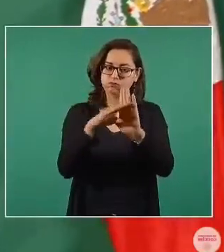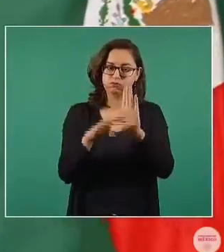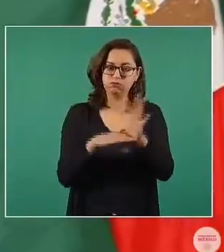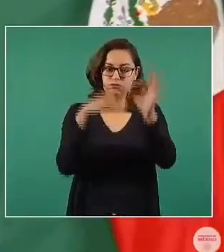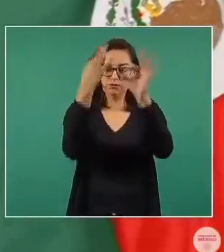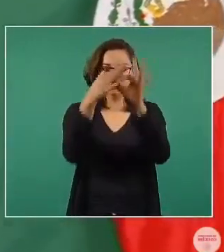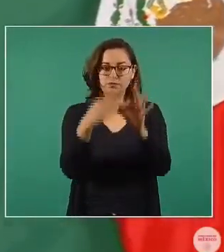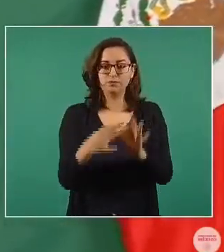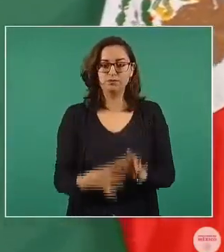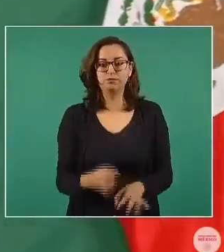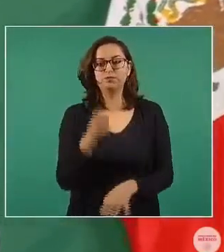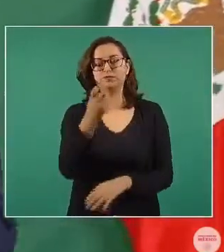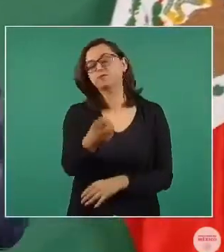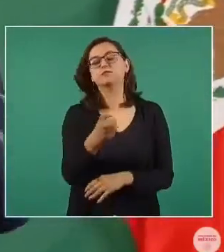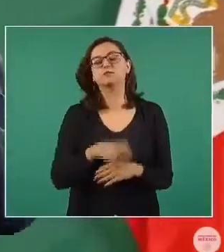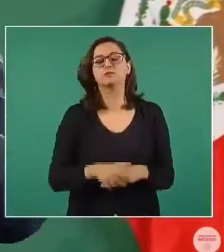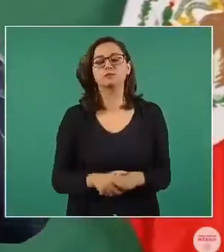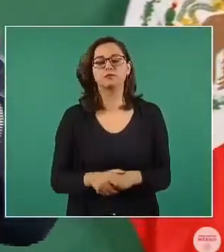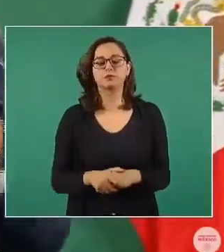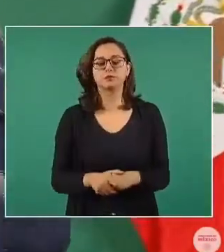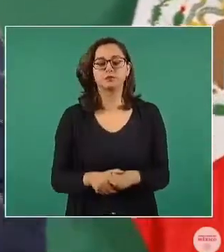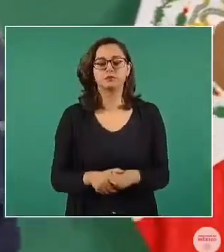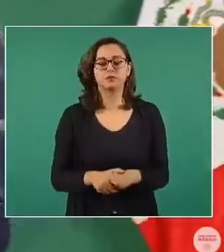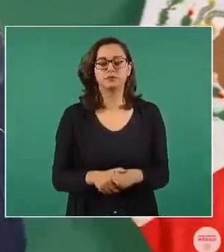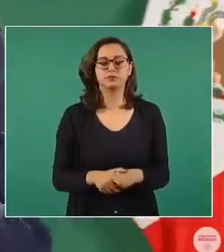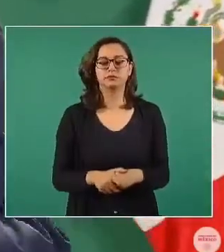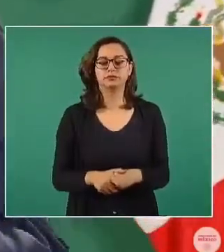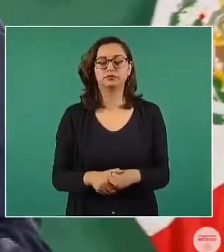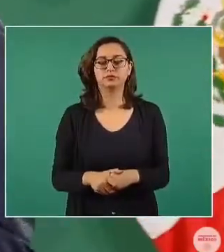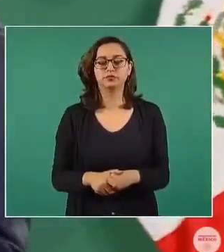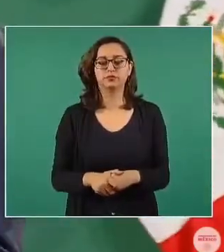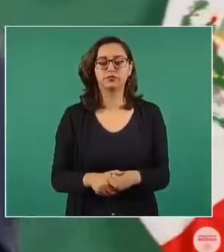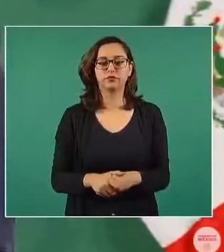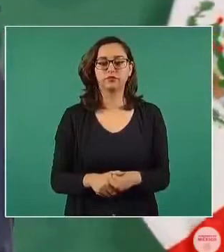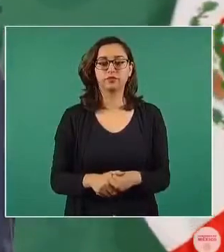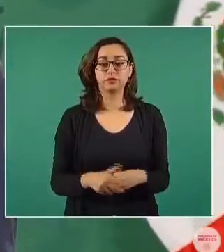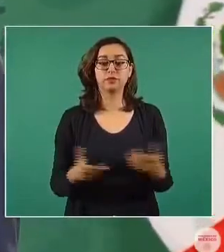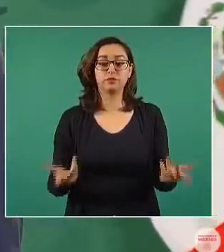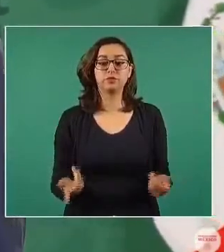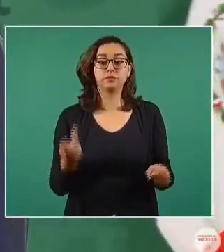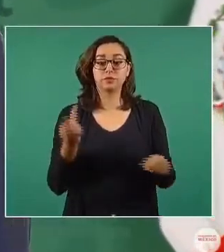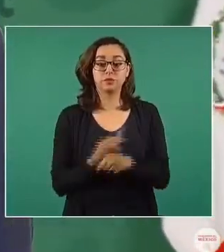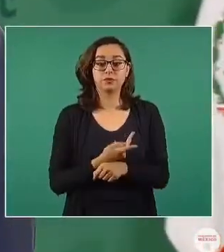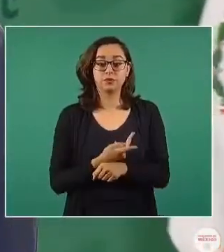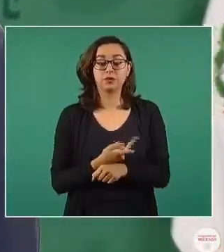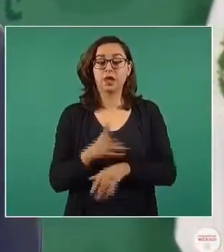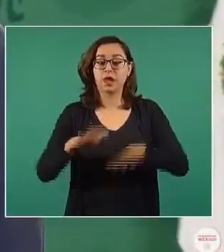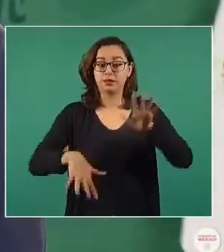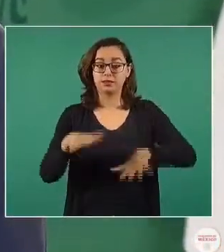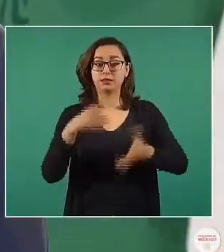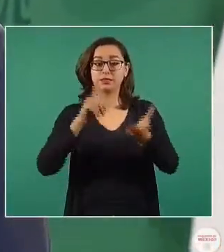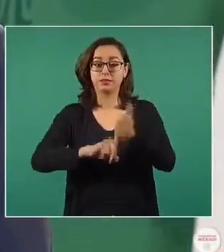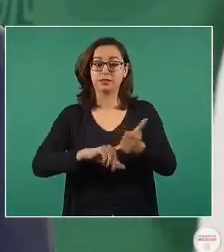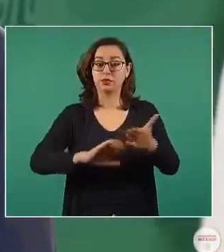Eso es todo. Porque también, cuando se trata de estos contratos,